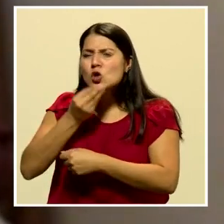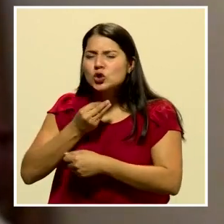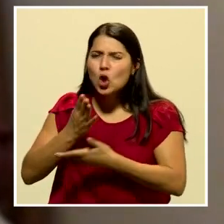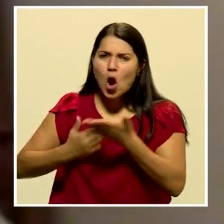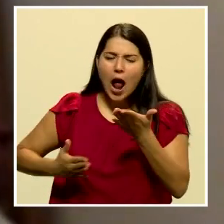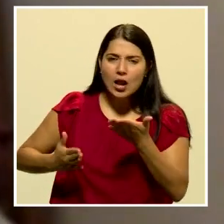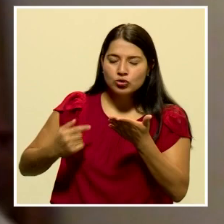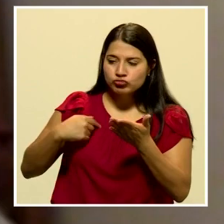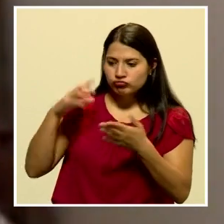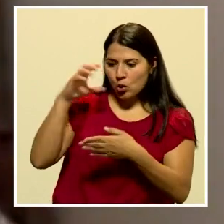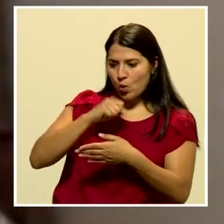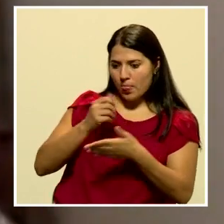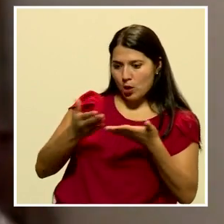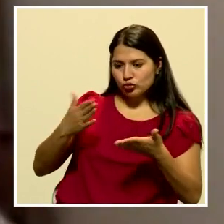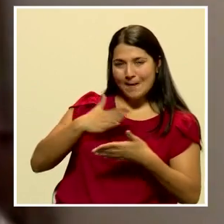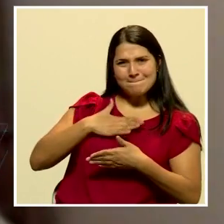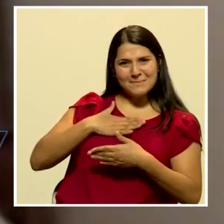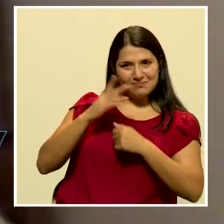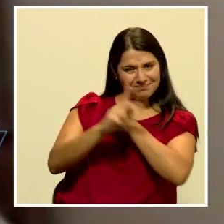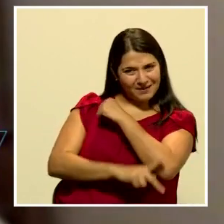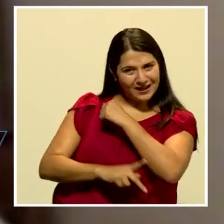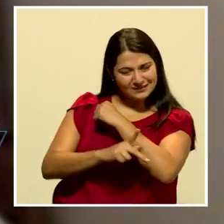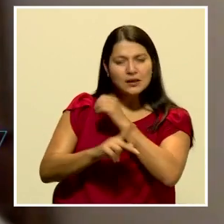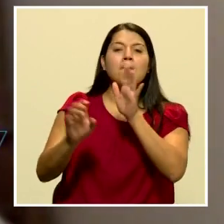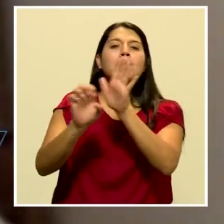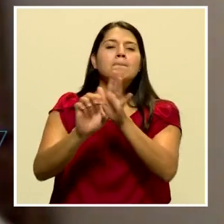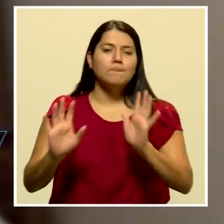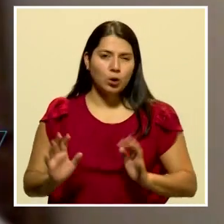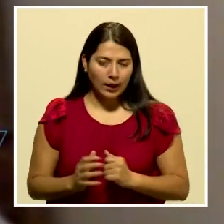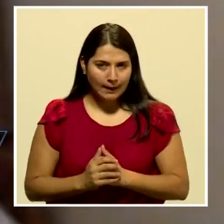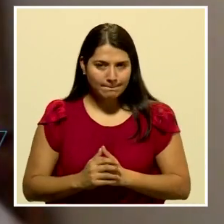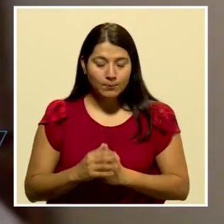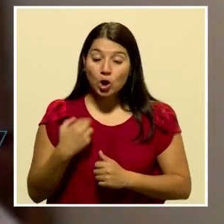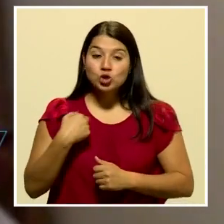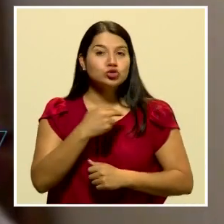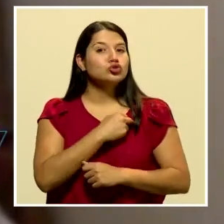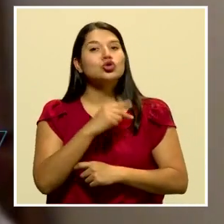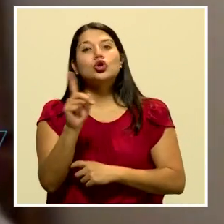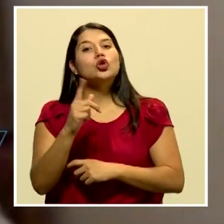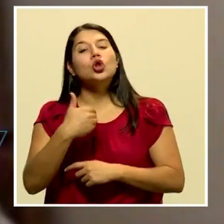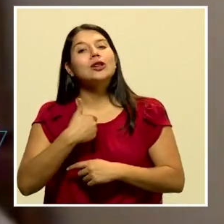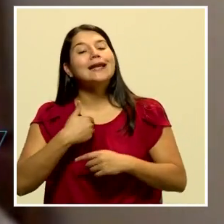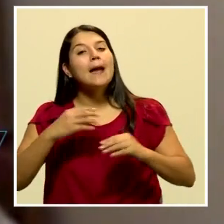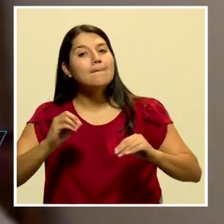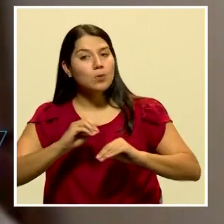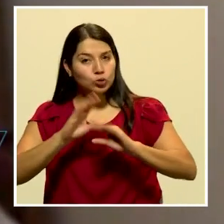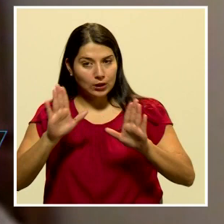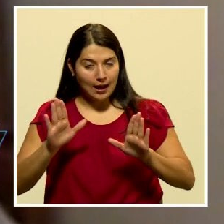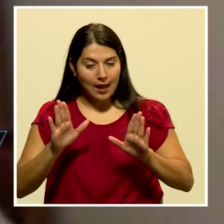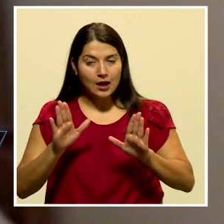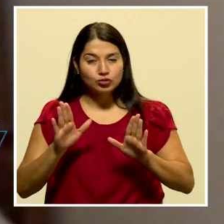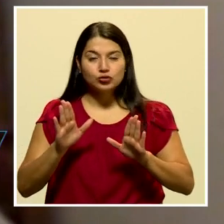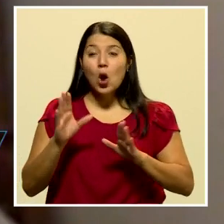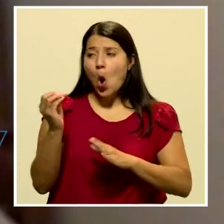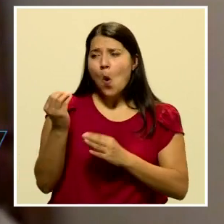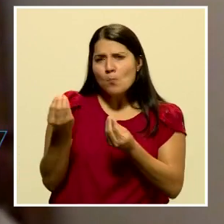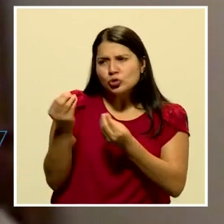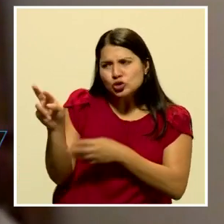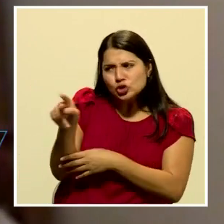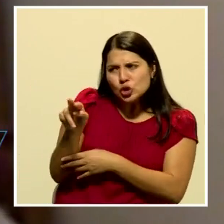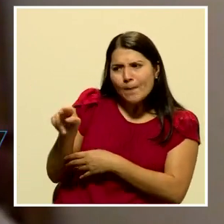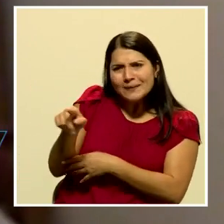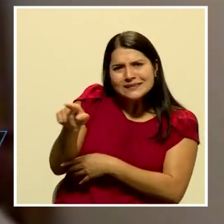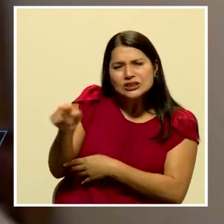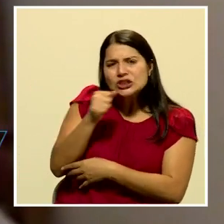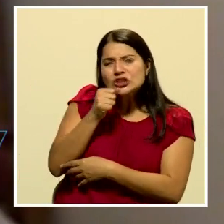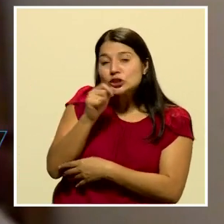ejemplo, nosotros no teníamos claridad de cuál era, o muchas personas dentro de nuestros colegas de qué era